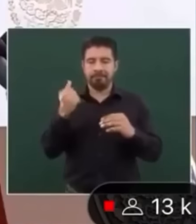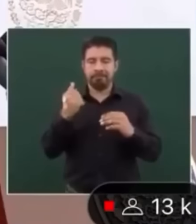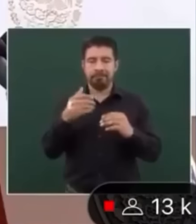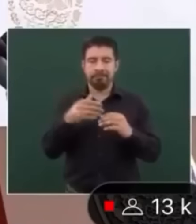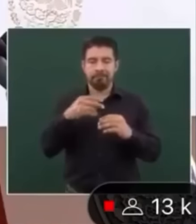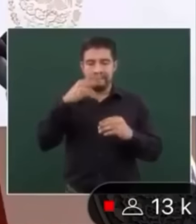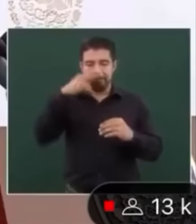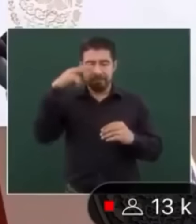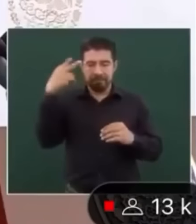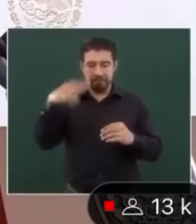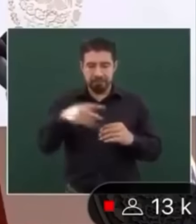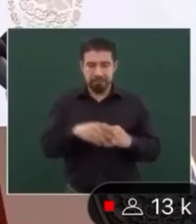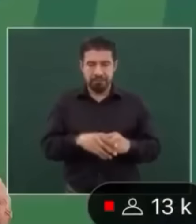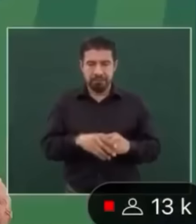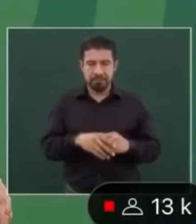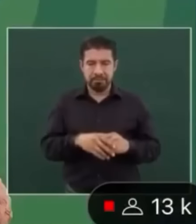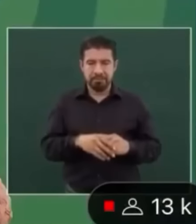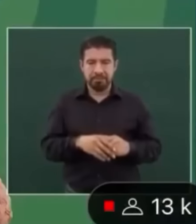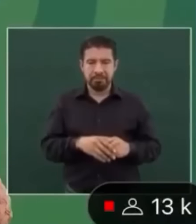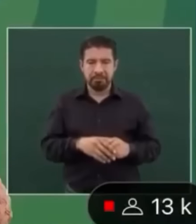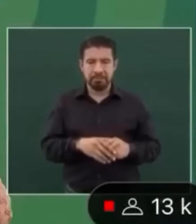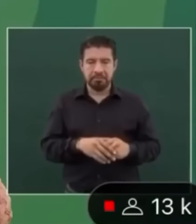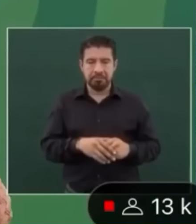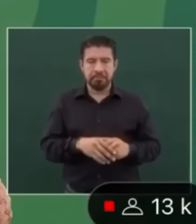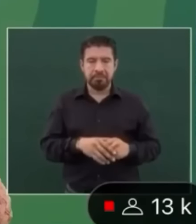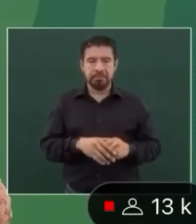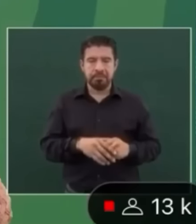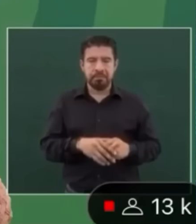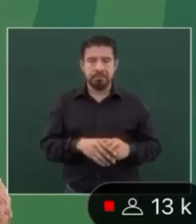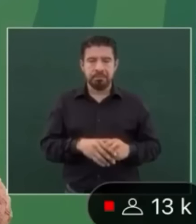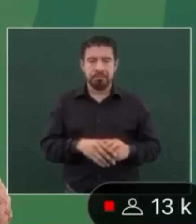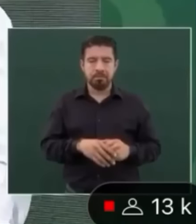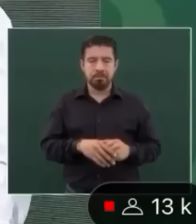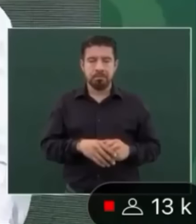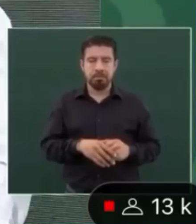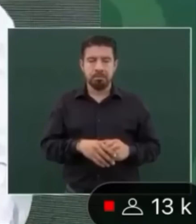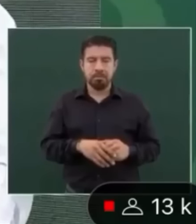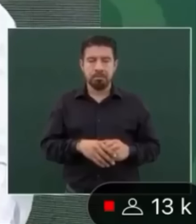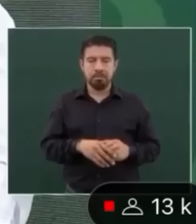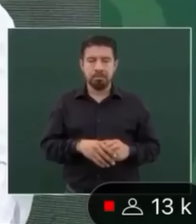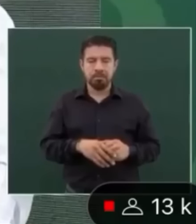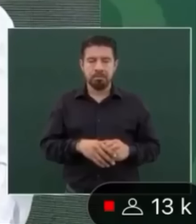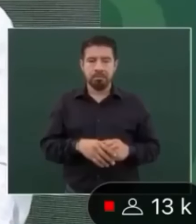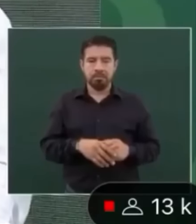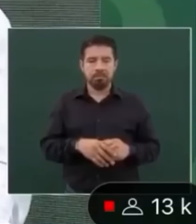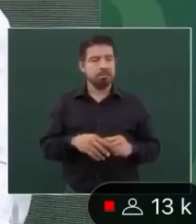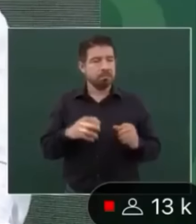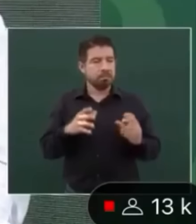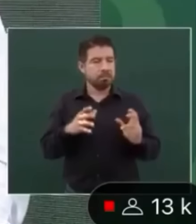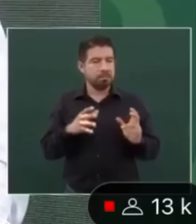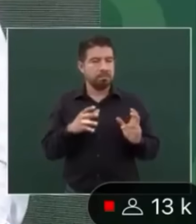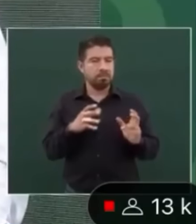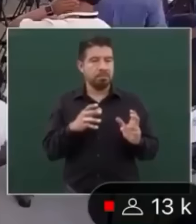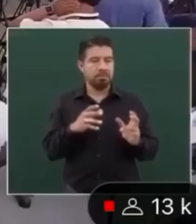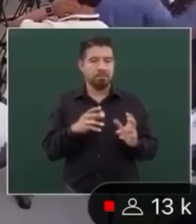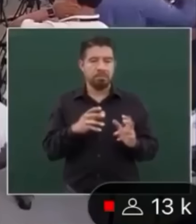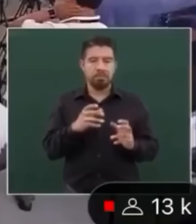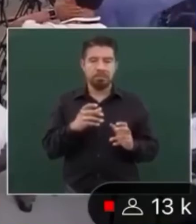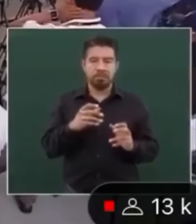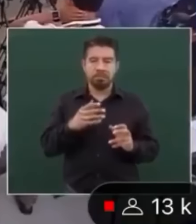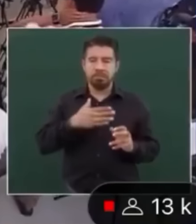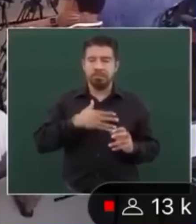que hay veces yo no tenía todos los